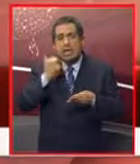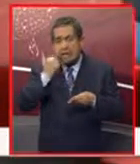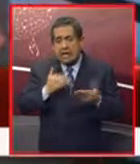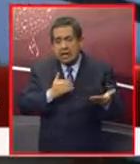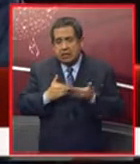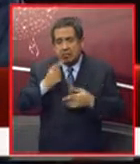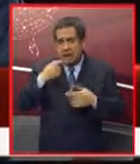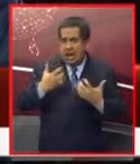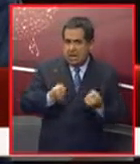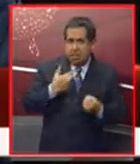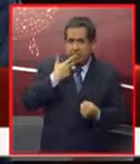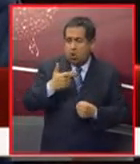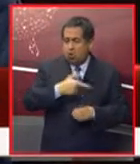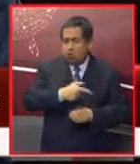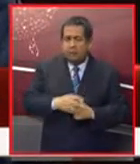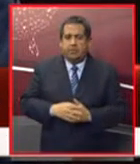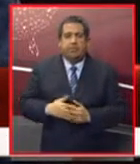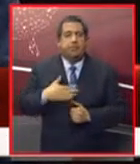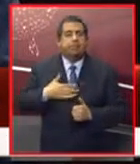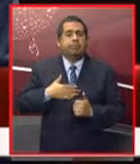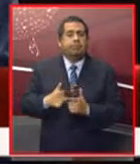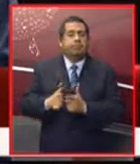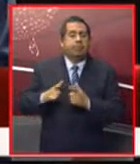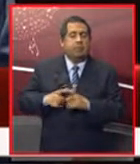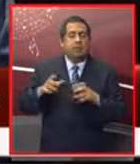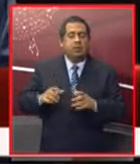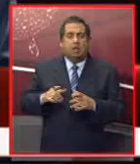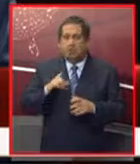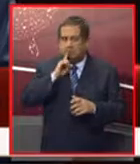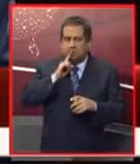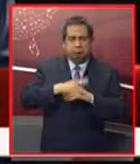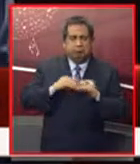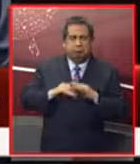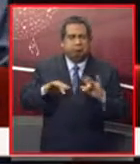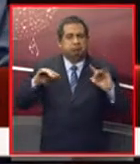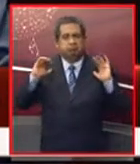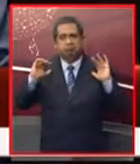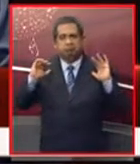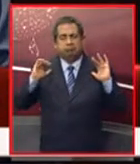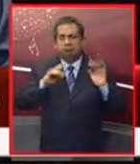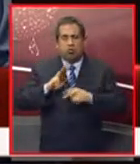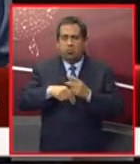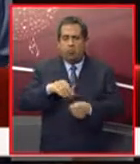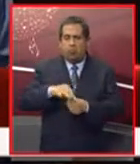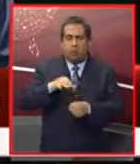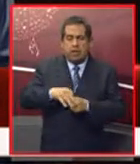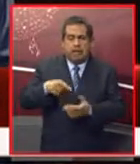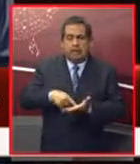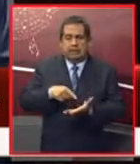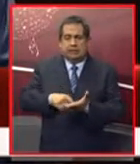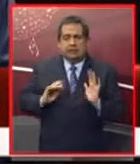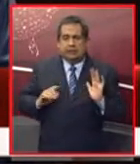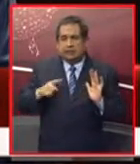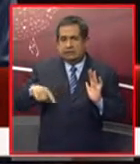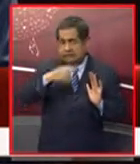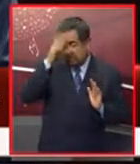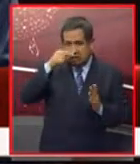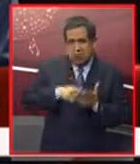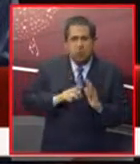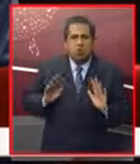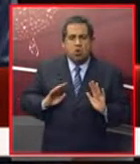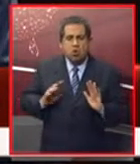lácteos. Mi grupo parlamentario se abstendrá de votar la presente iniciativa de punto de acuerdo